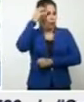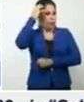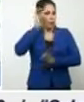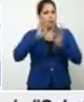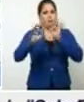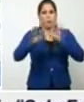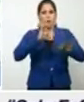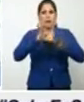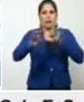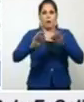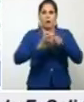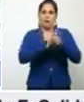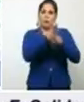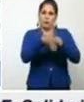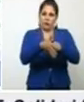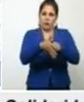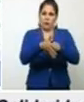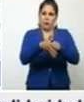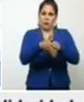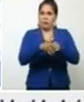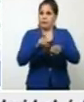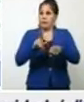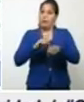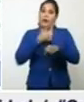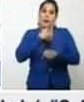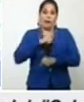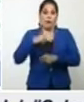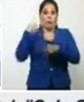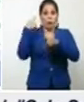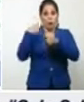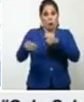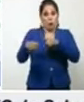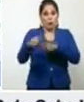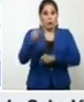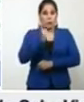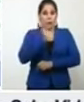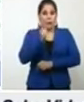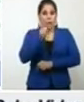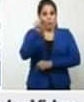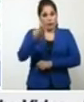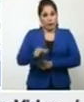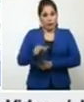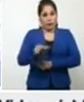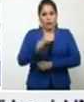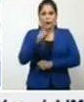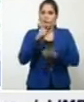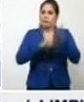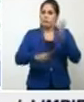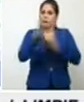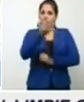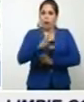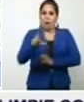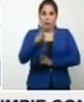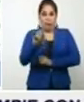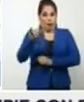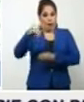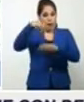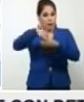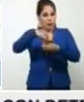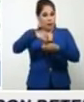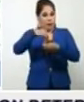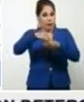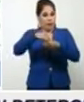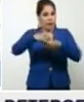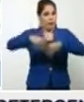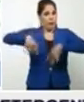la COVID-19. Por ejemplo, también tenemos un reporte desde la provincia de Camagüey. Allí integrantes de las compañías danzarias de